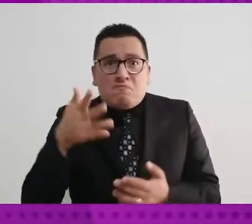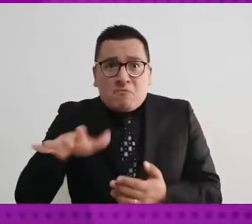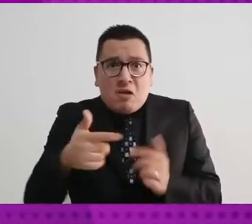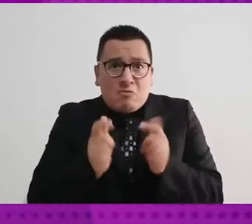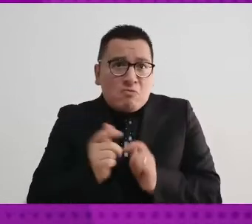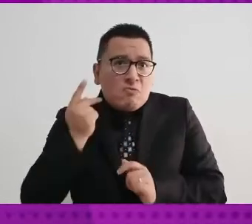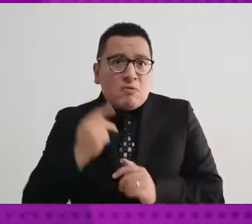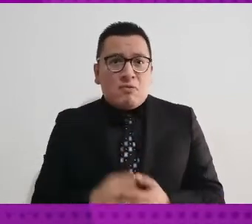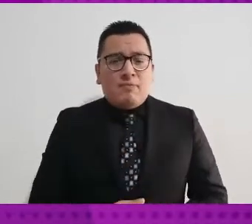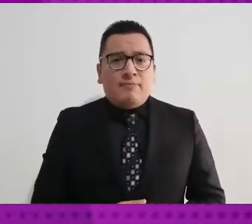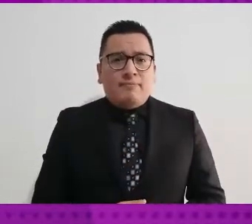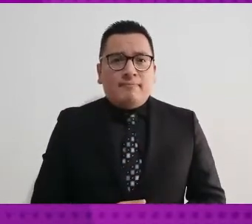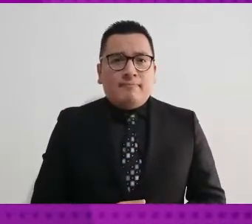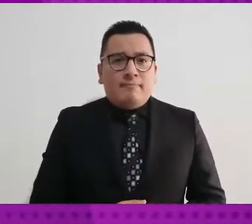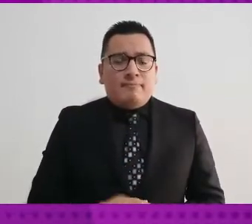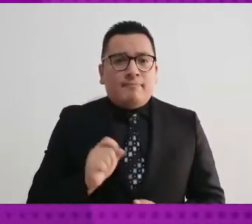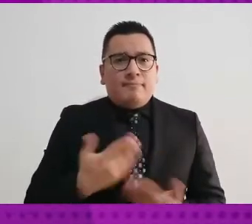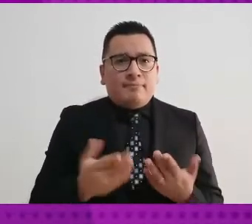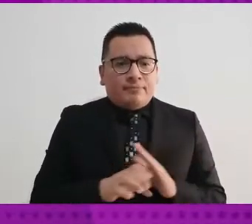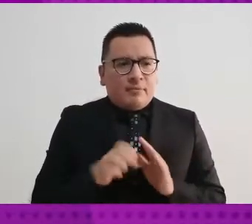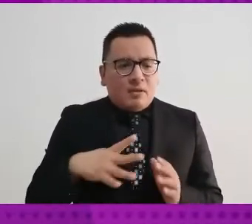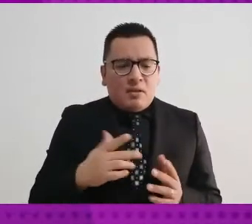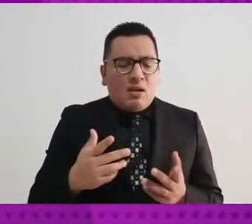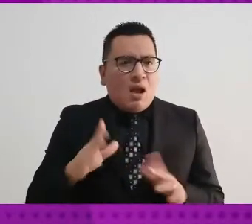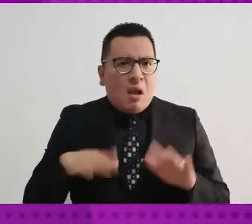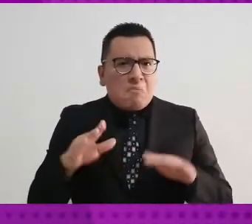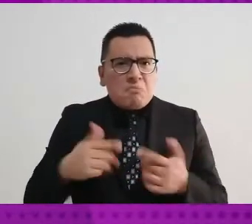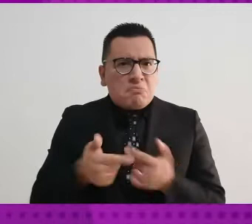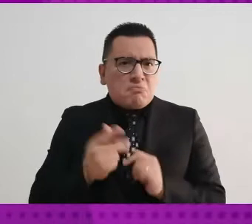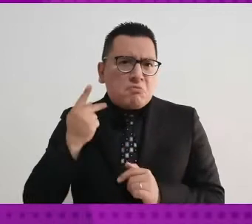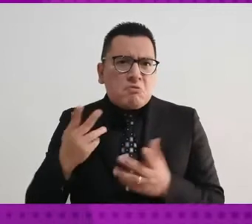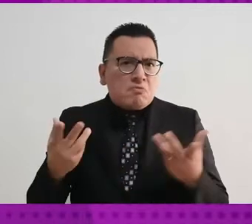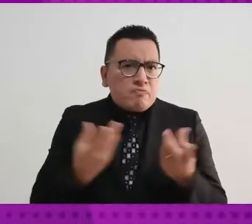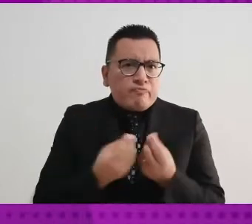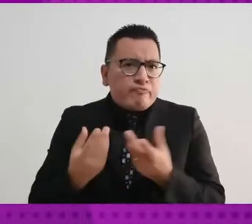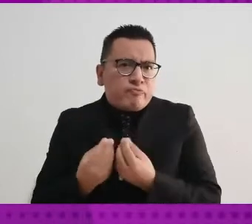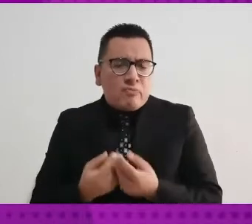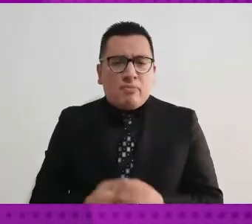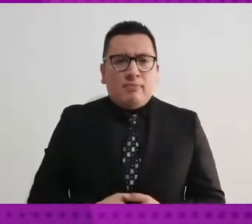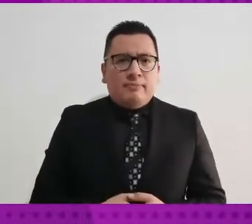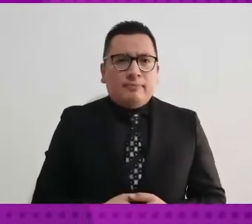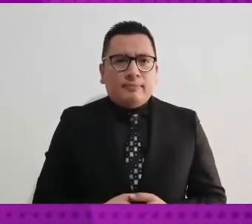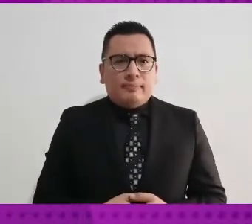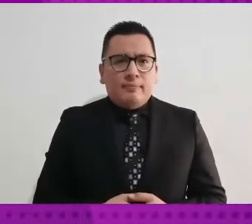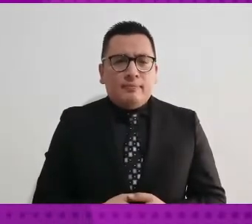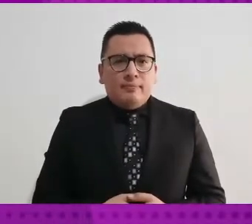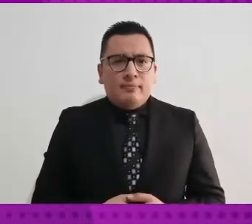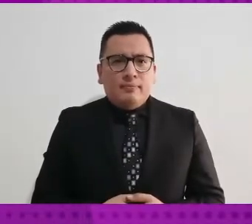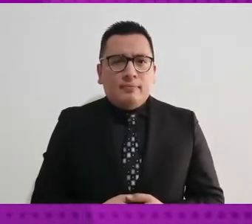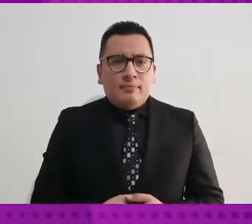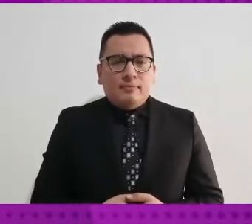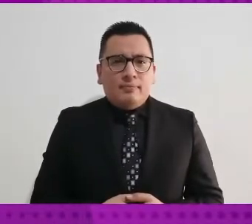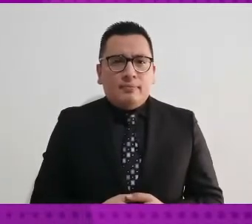partidos, a ver además un tiempo de coaliciones en donde asumían esas coaliciones, se asumían bajo un solo